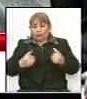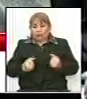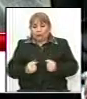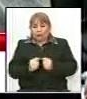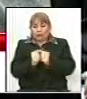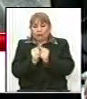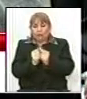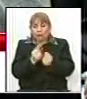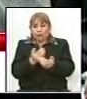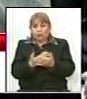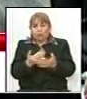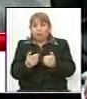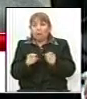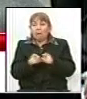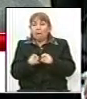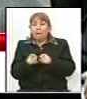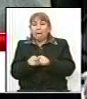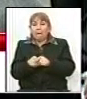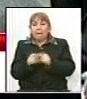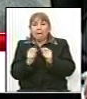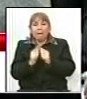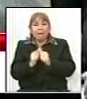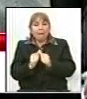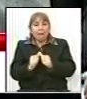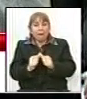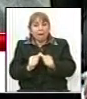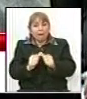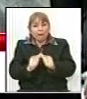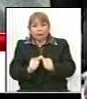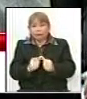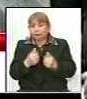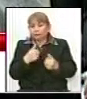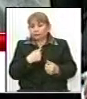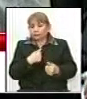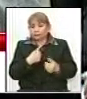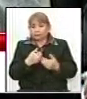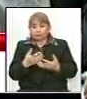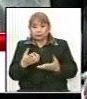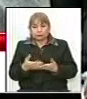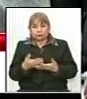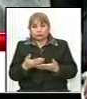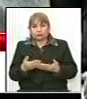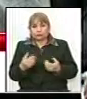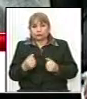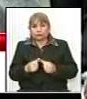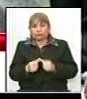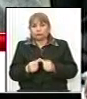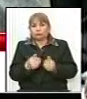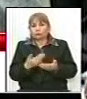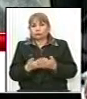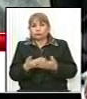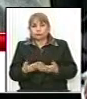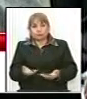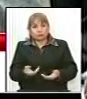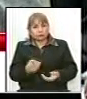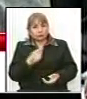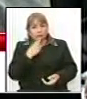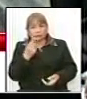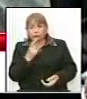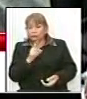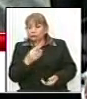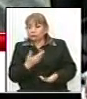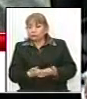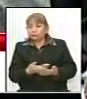condición del paciente. Y el servicio continuado, o sea, yo debo garantizar que haya una continuidad de esa primera intervención, si no es un recurso